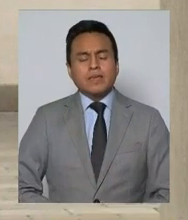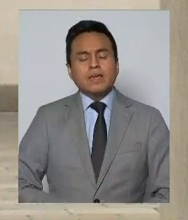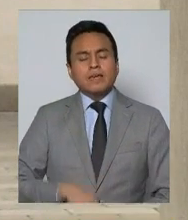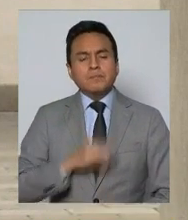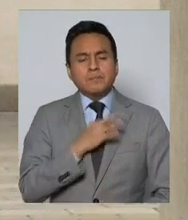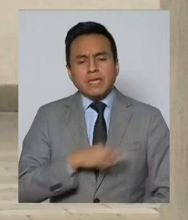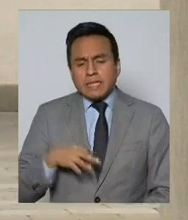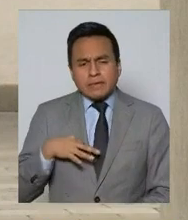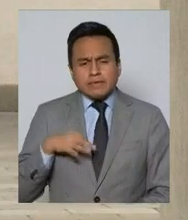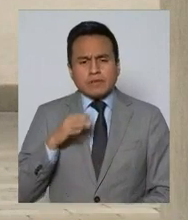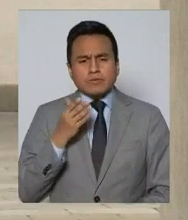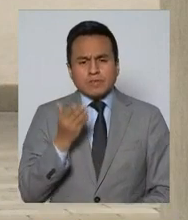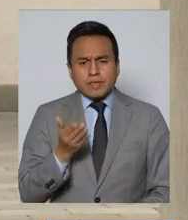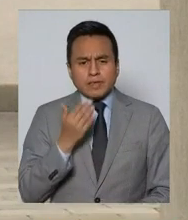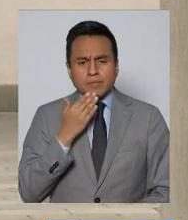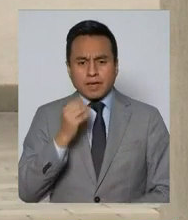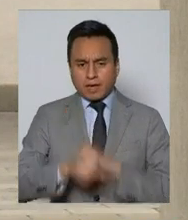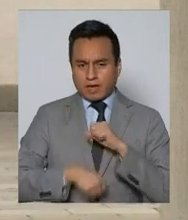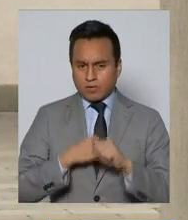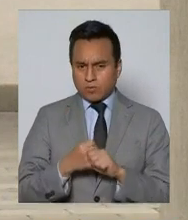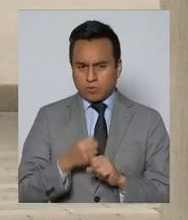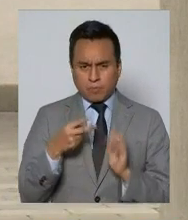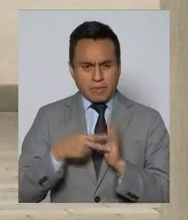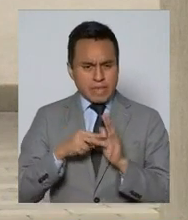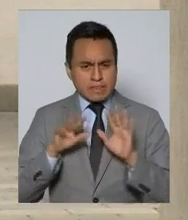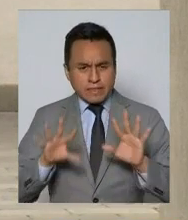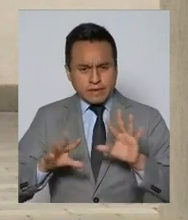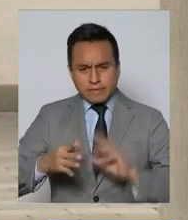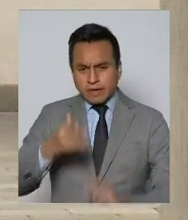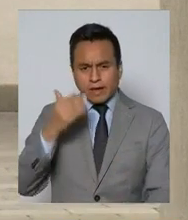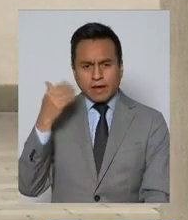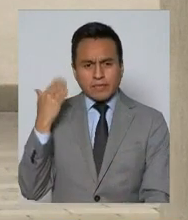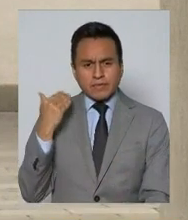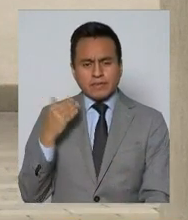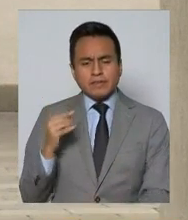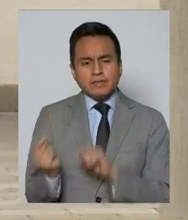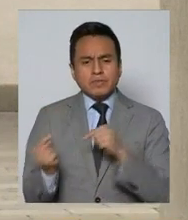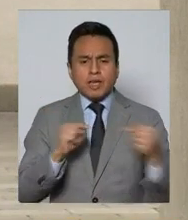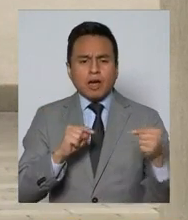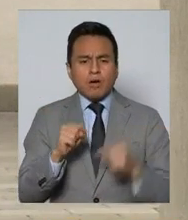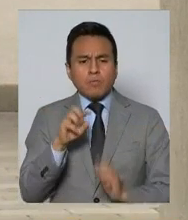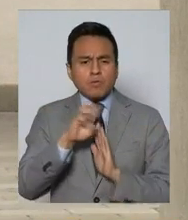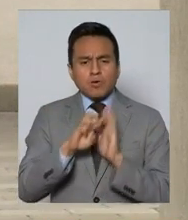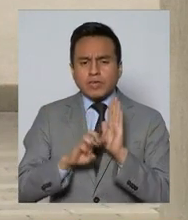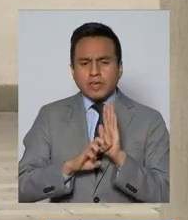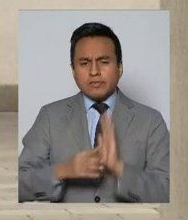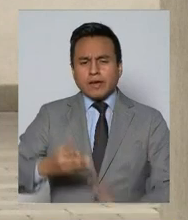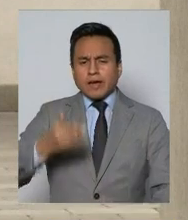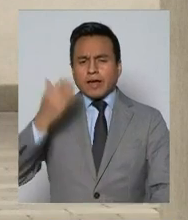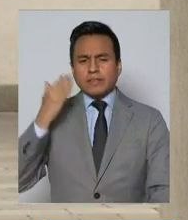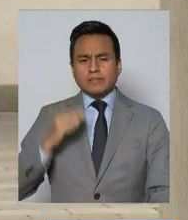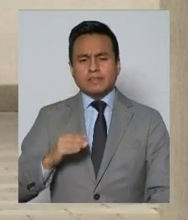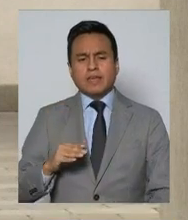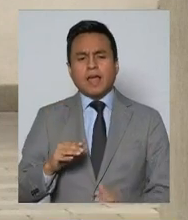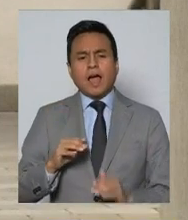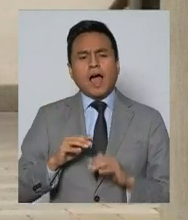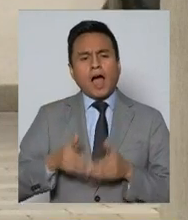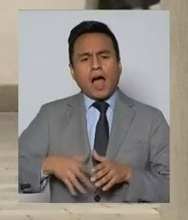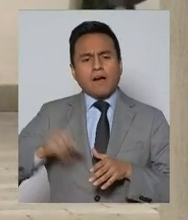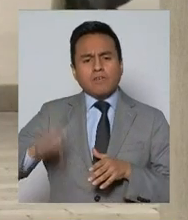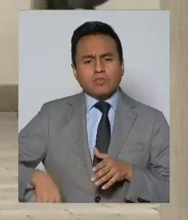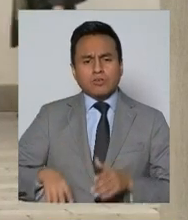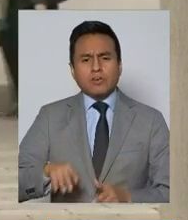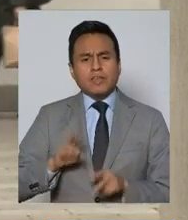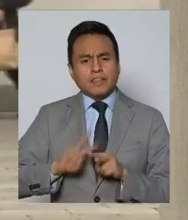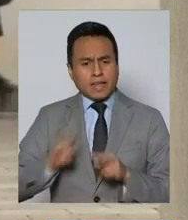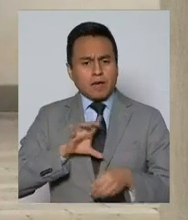Ministra, usted también en el año 2010, llevándolo atrás, cuando se discutía un proyecto en ese entonces de aborto terapéutico, señaló que